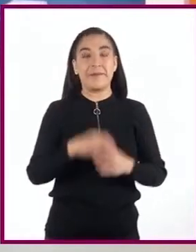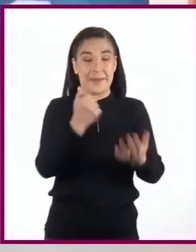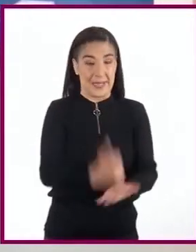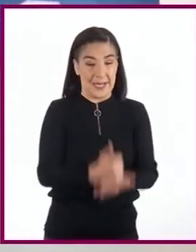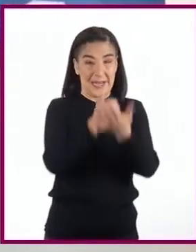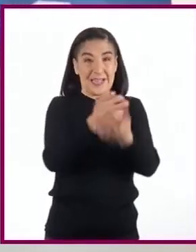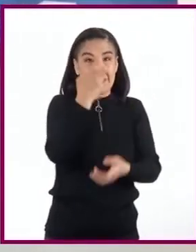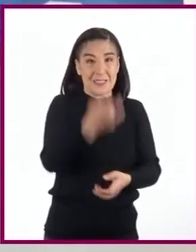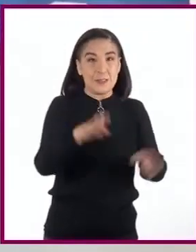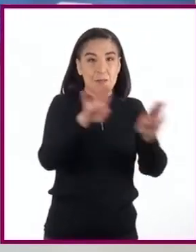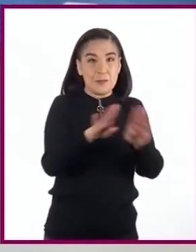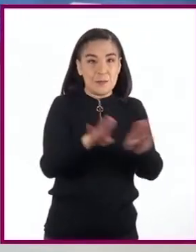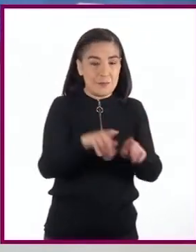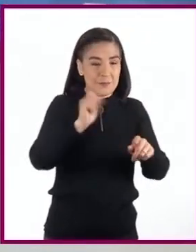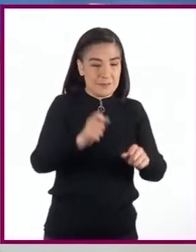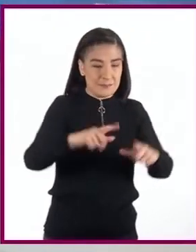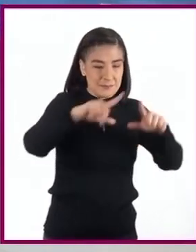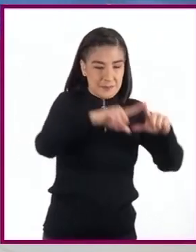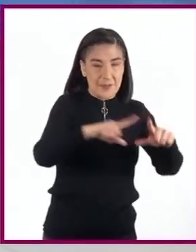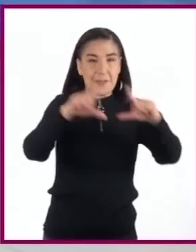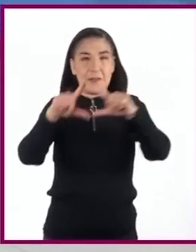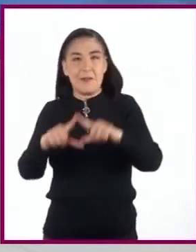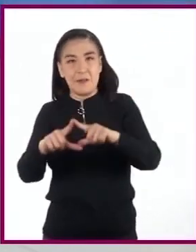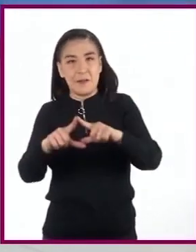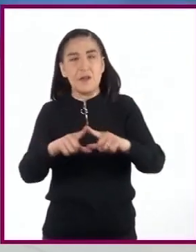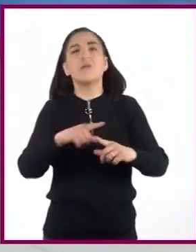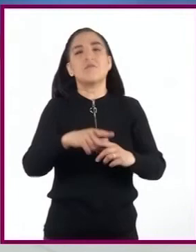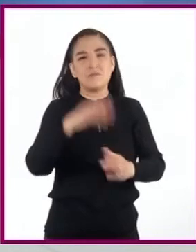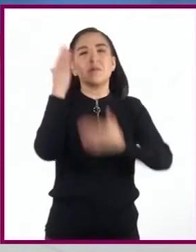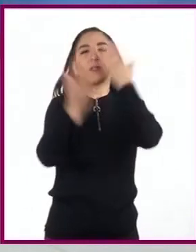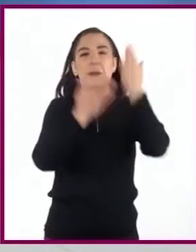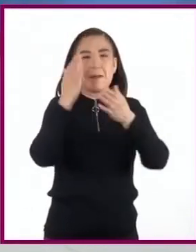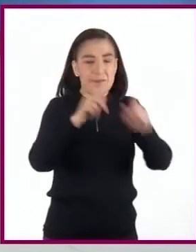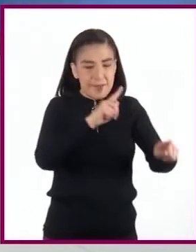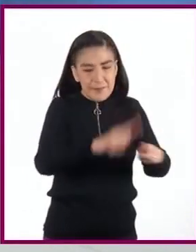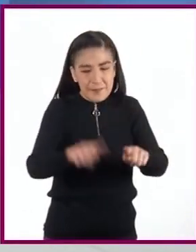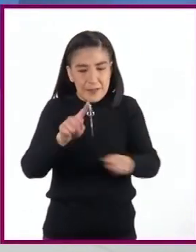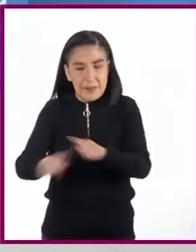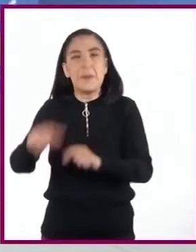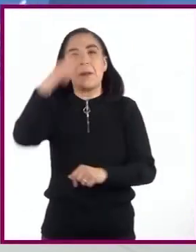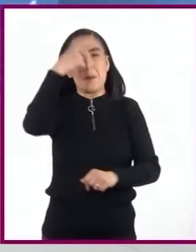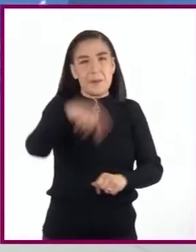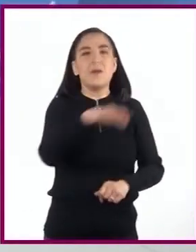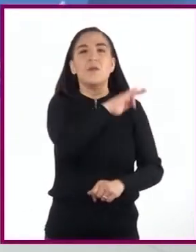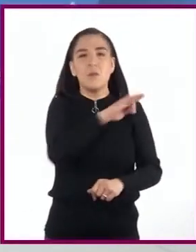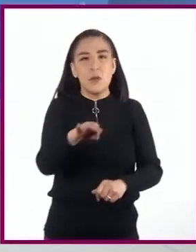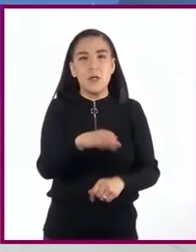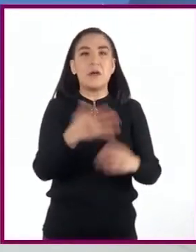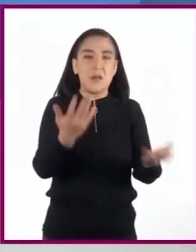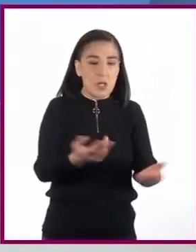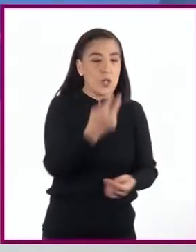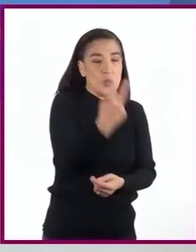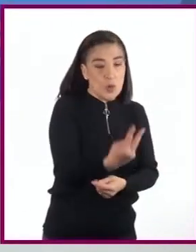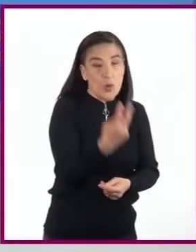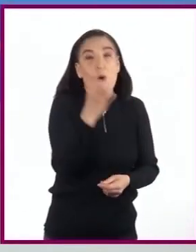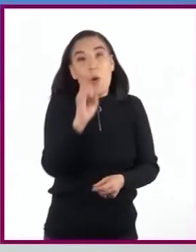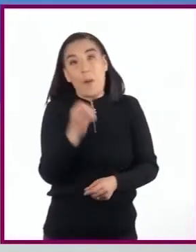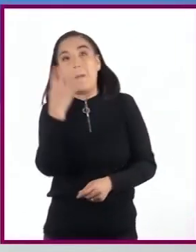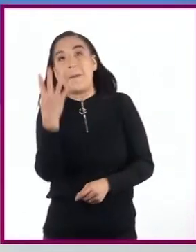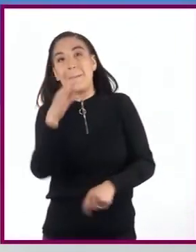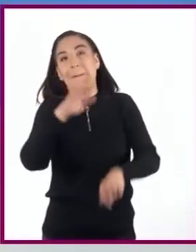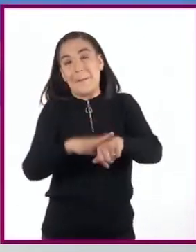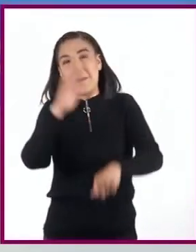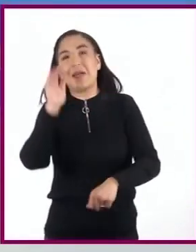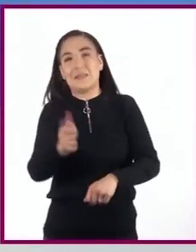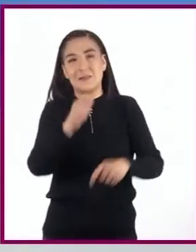triángulos que conforman el papalote, estudiaremos los diferentes criterios que permiten establecer si 2 o más triángulos son congruentes.